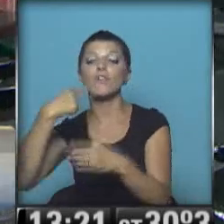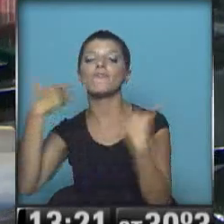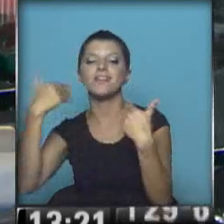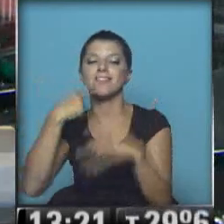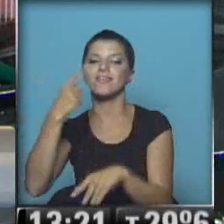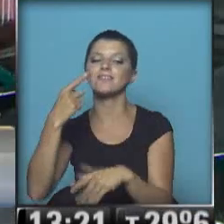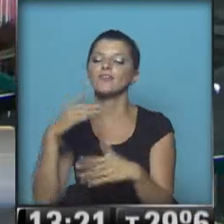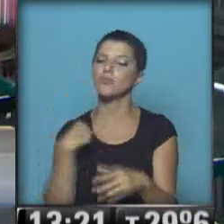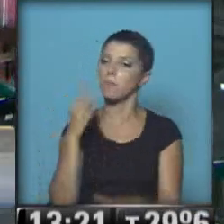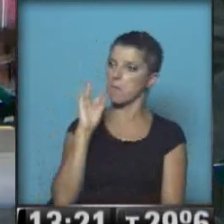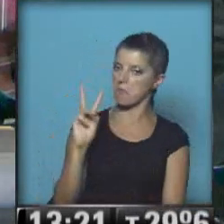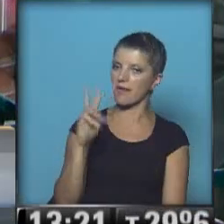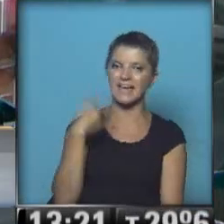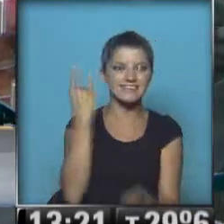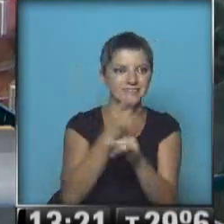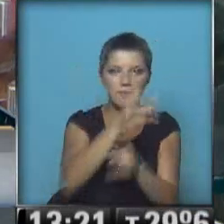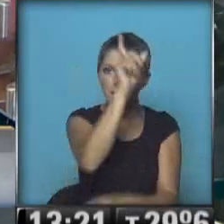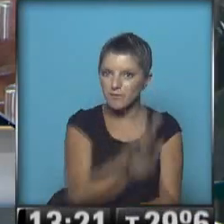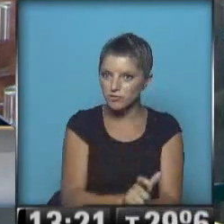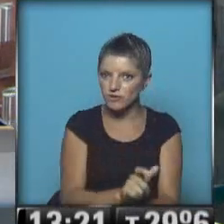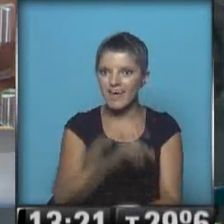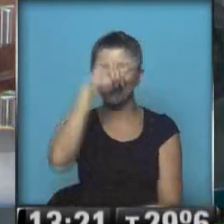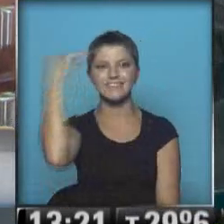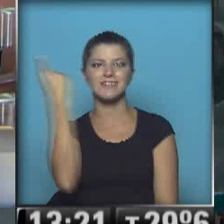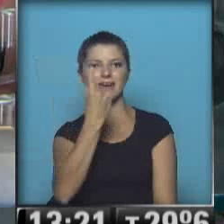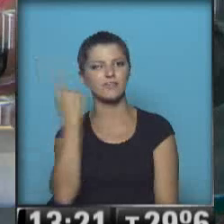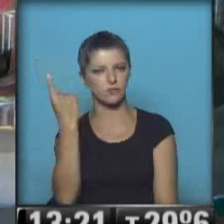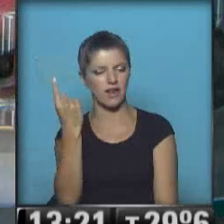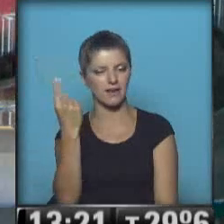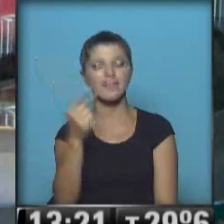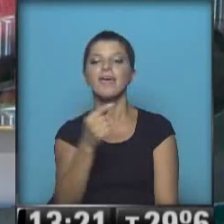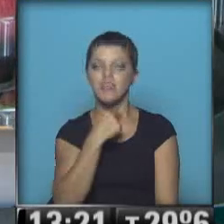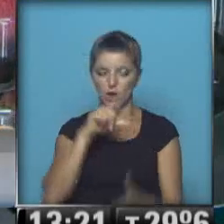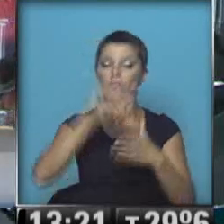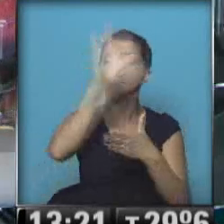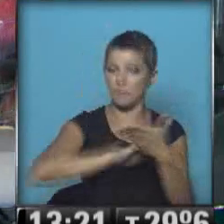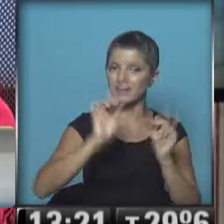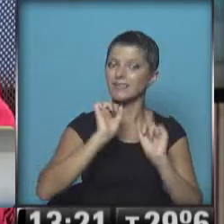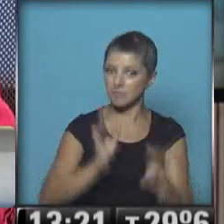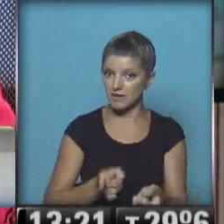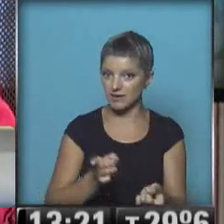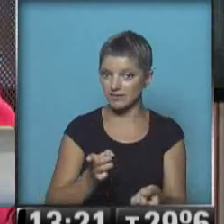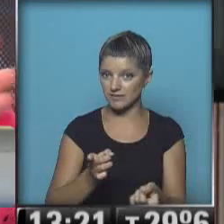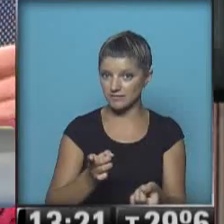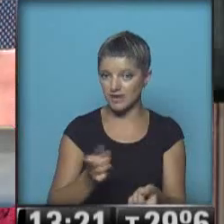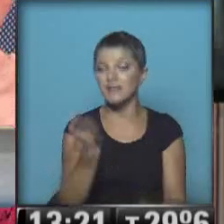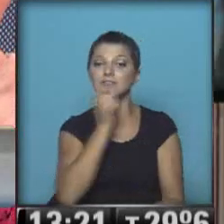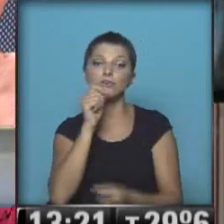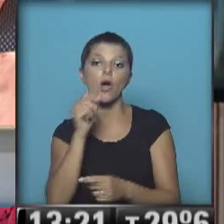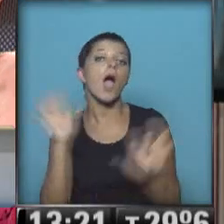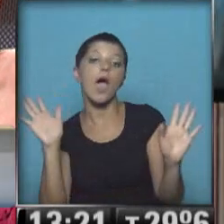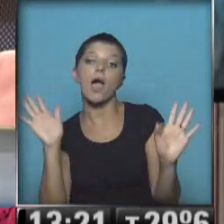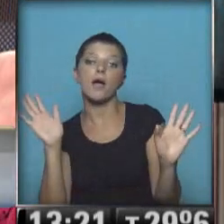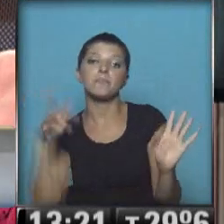sorprende que las incógnitas siempre sean extranjeras quiero latinoamérica también dice si no quieren este averigüen